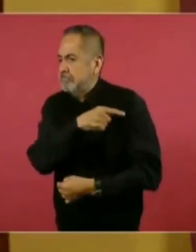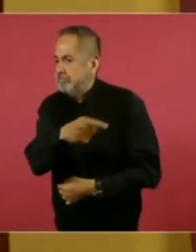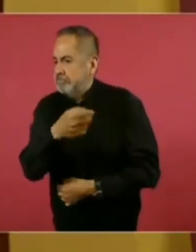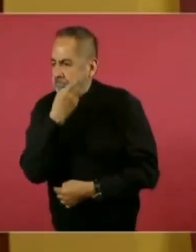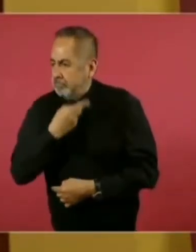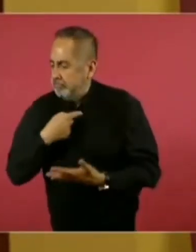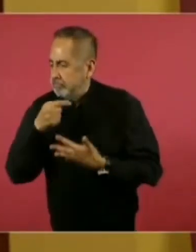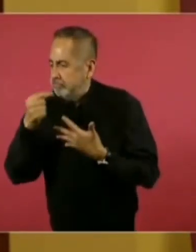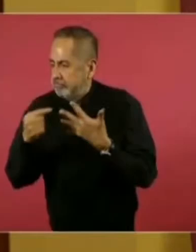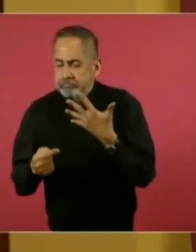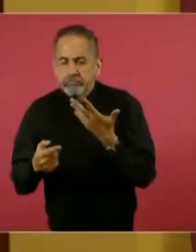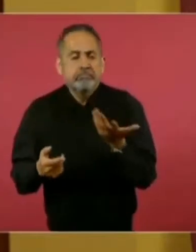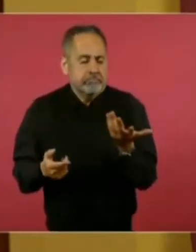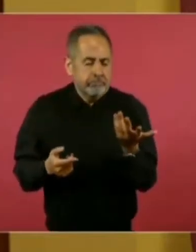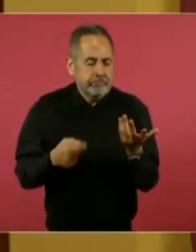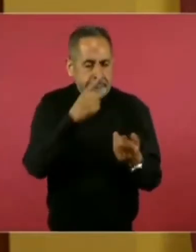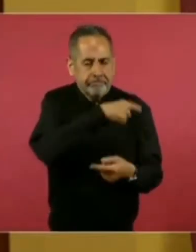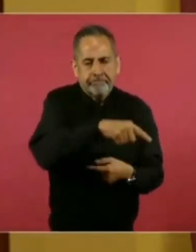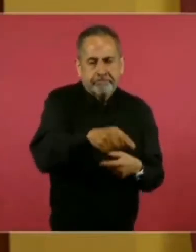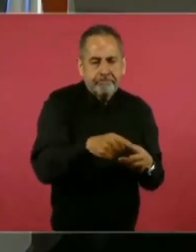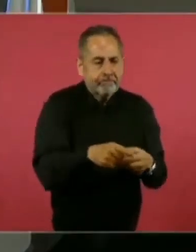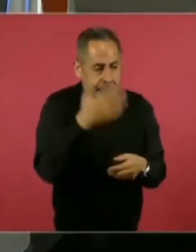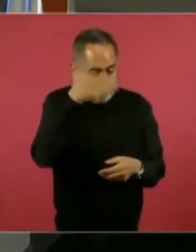en la desaparición de los jóvenes.